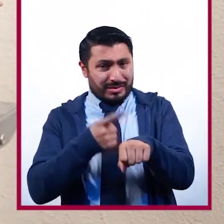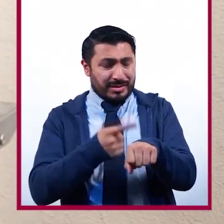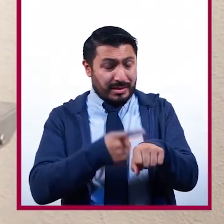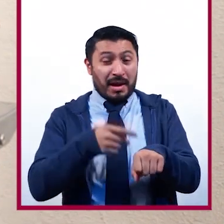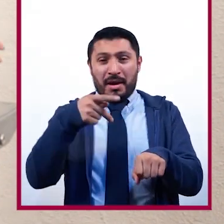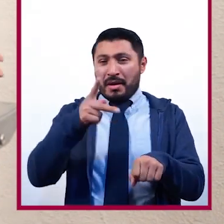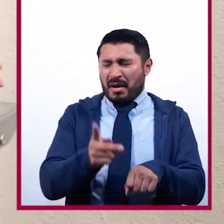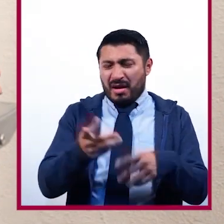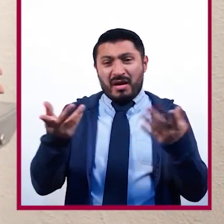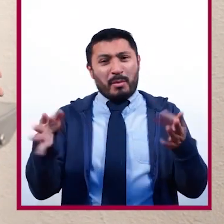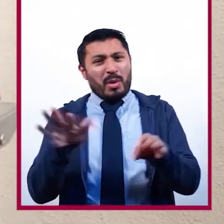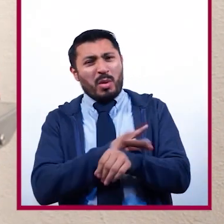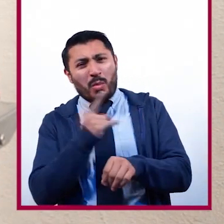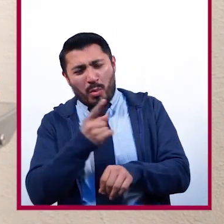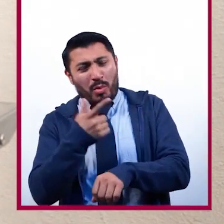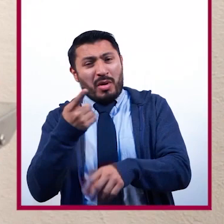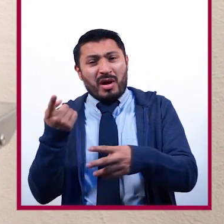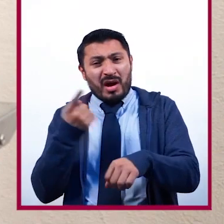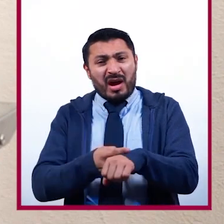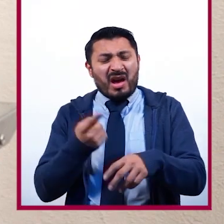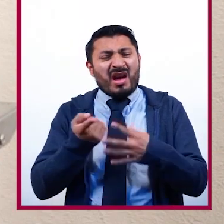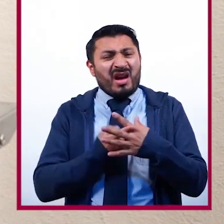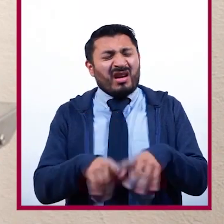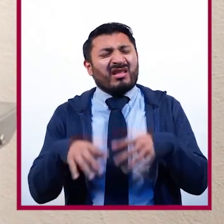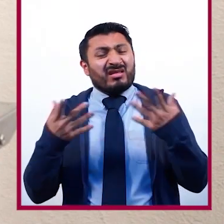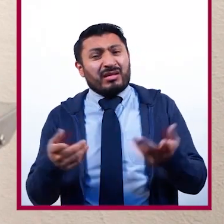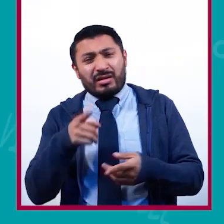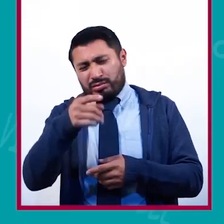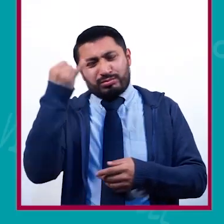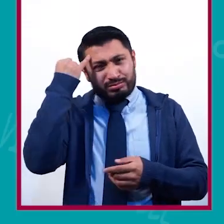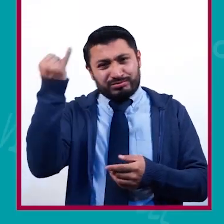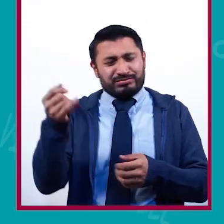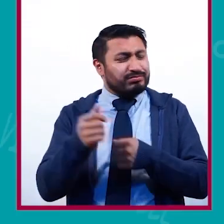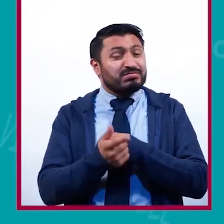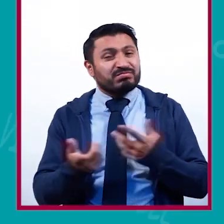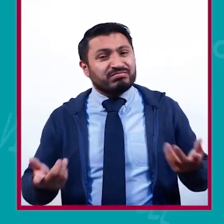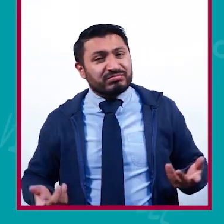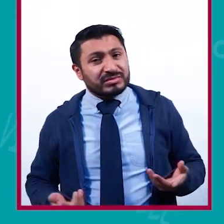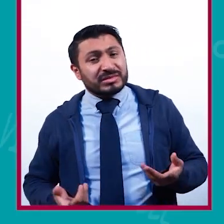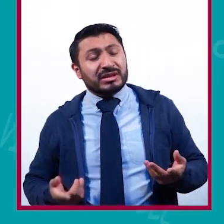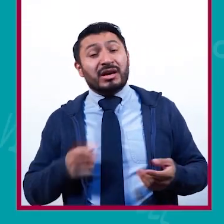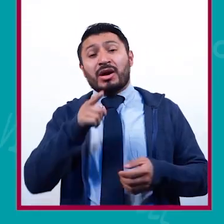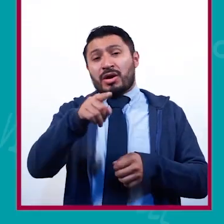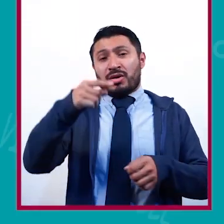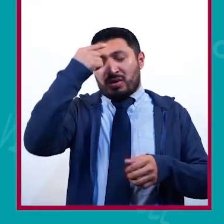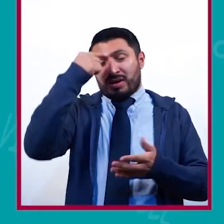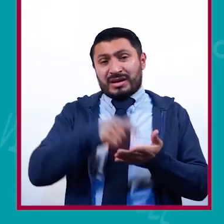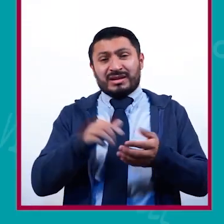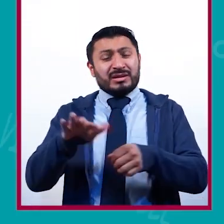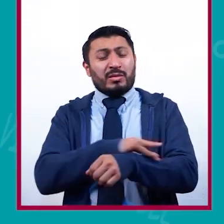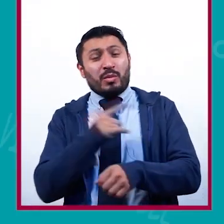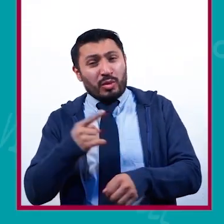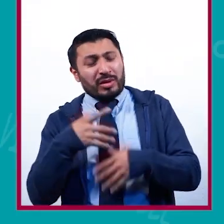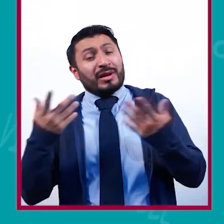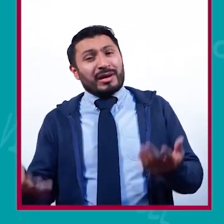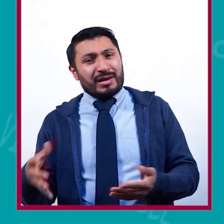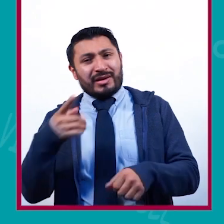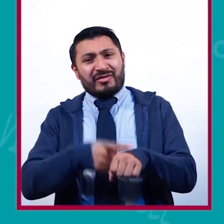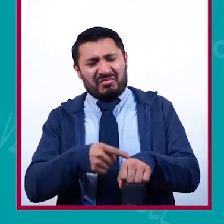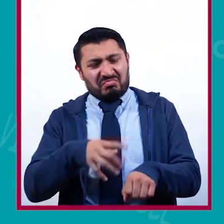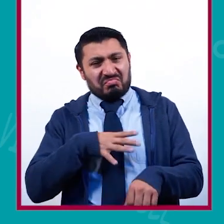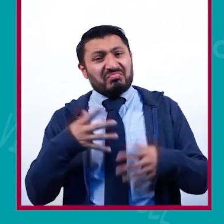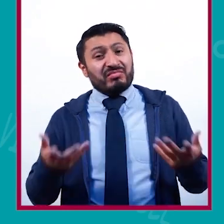de dónde y por qué surgen las enfermedades? ¿Tienes alguna idea? ¿Por qué crees que existen las enfermedades? Por